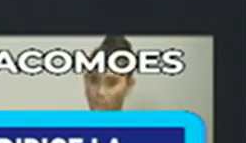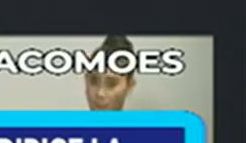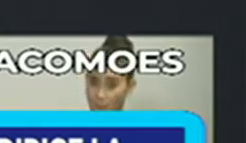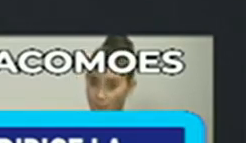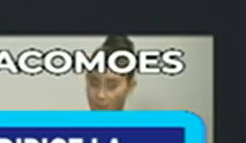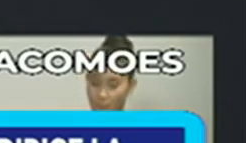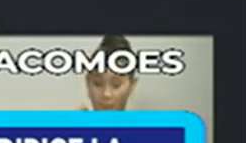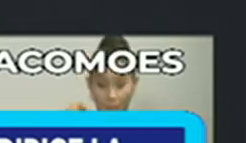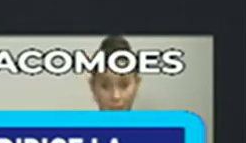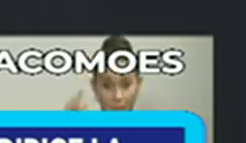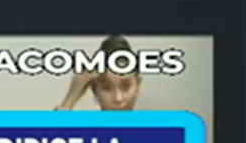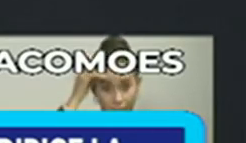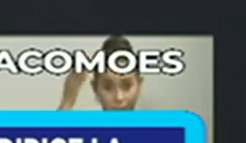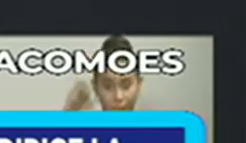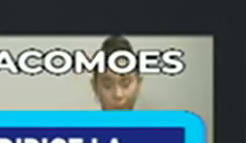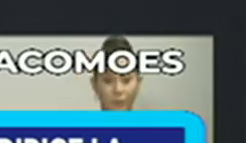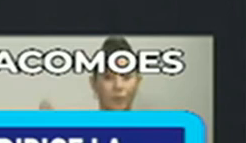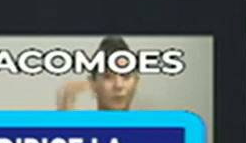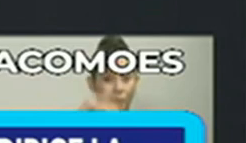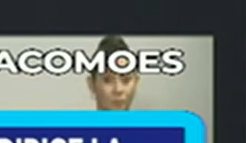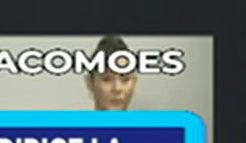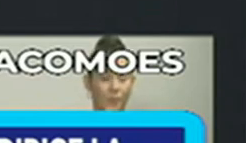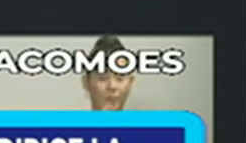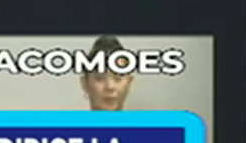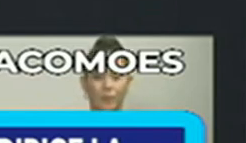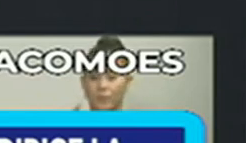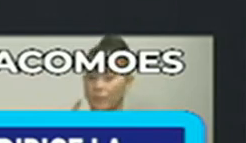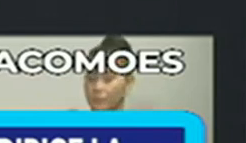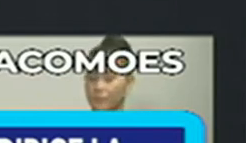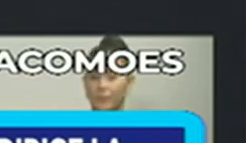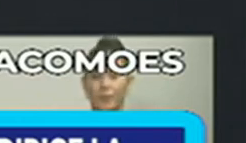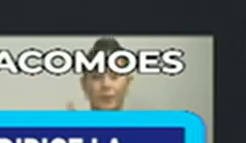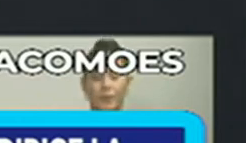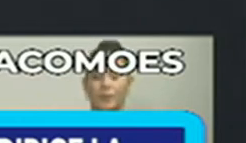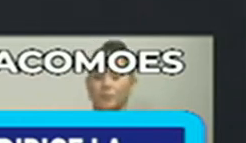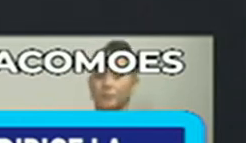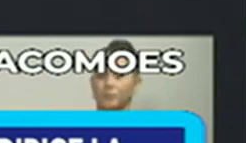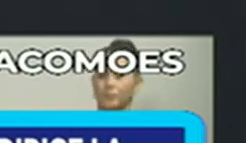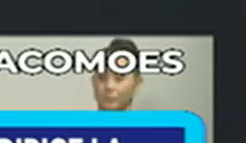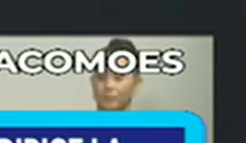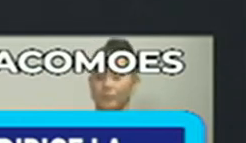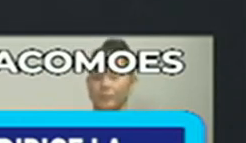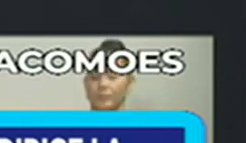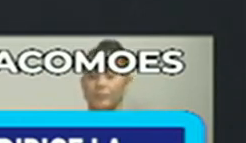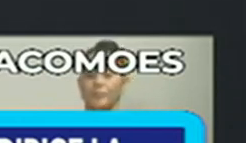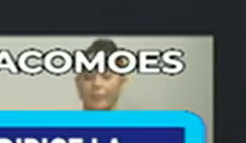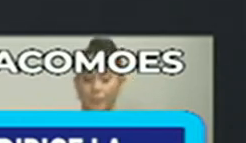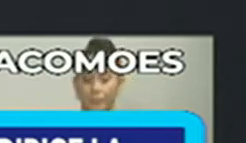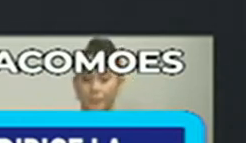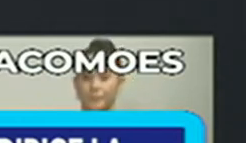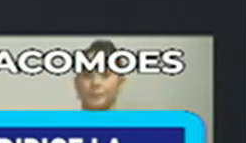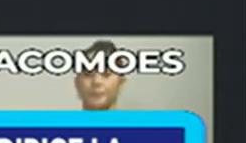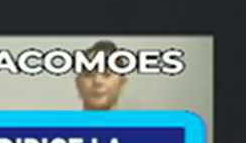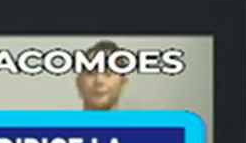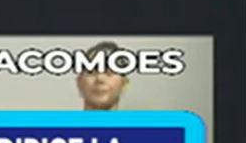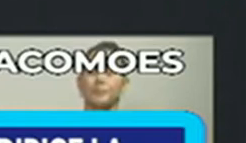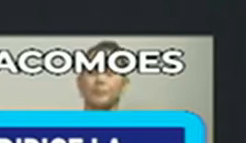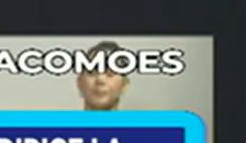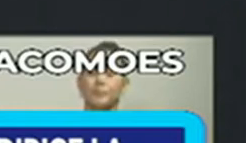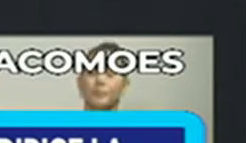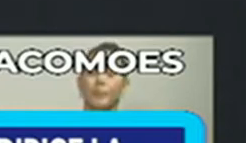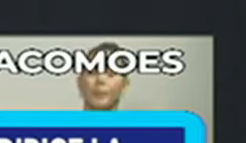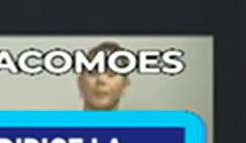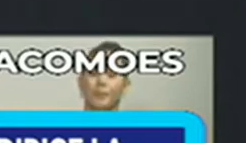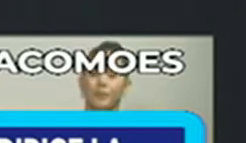Esta información, reitero, fue rápidamente suministrada en formato digital.